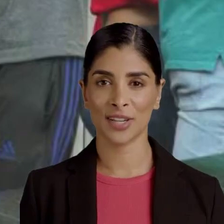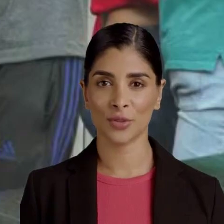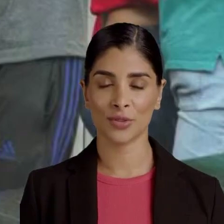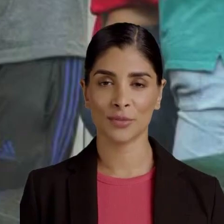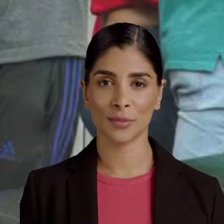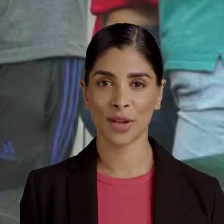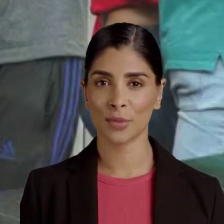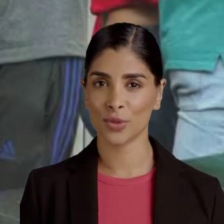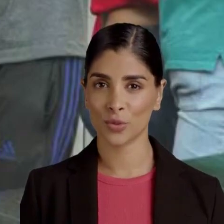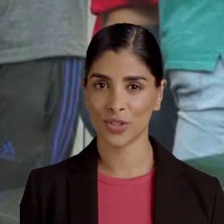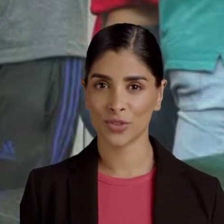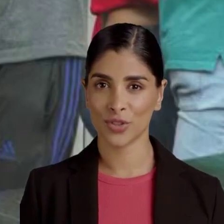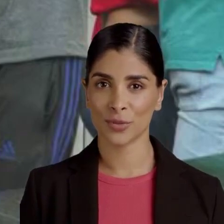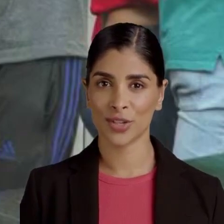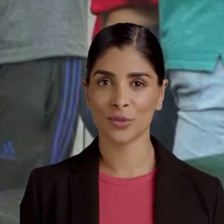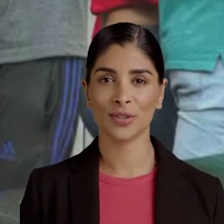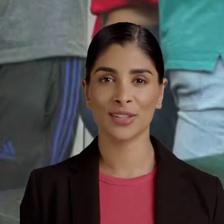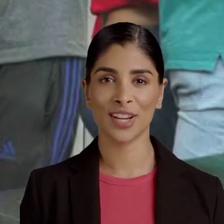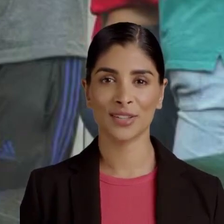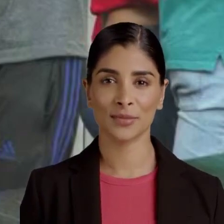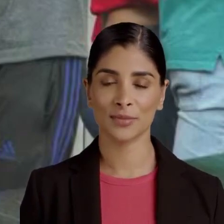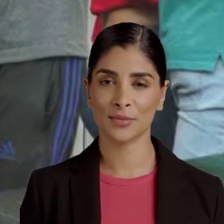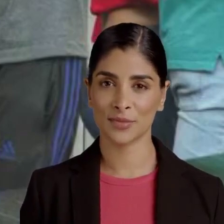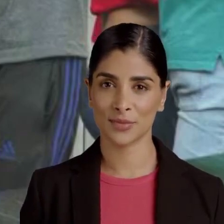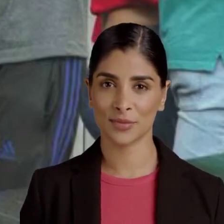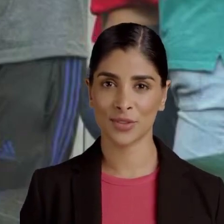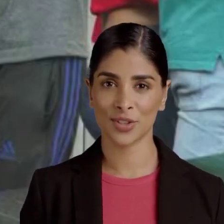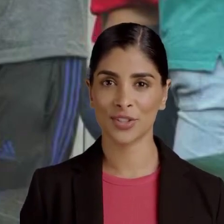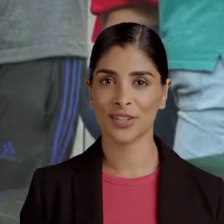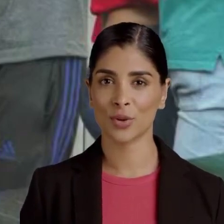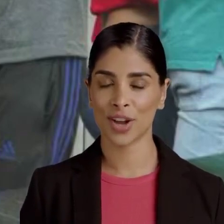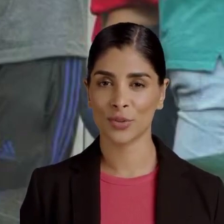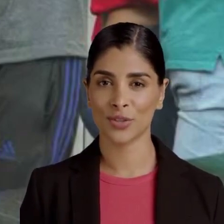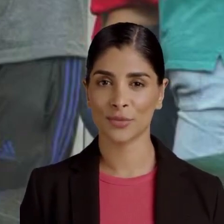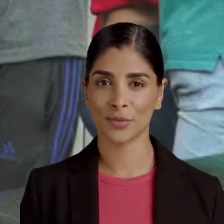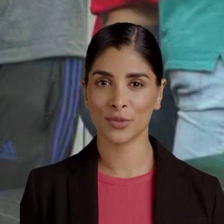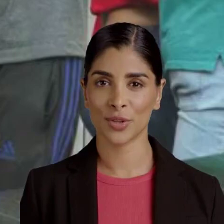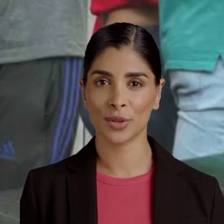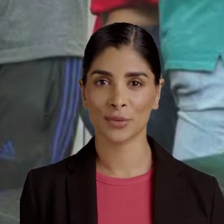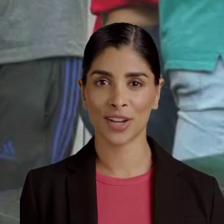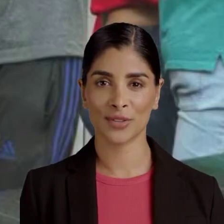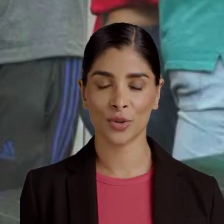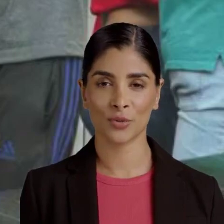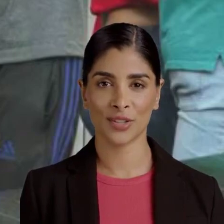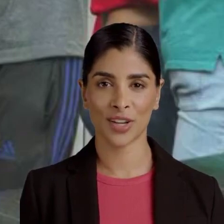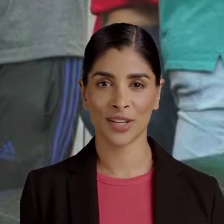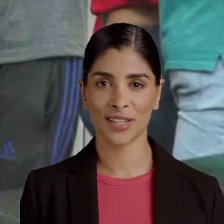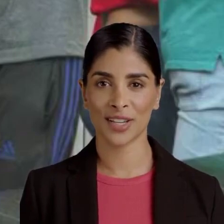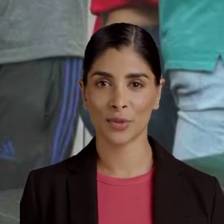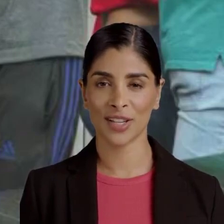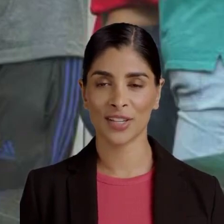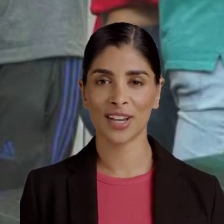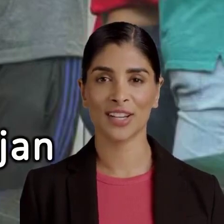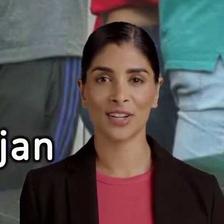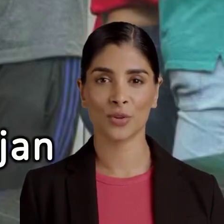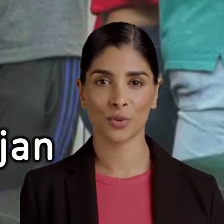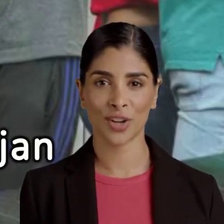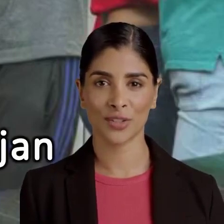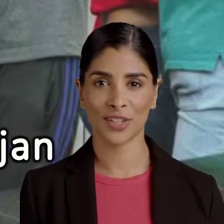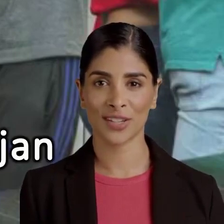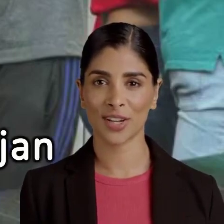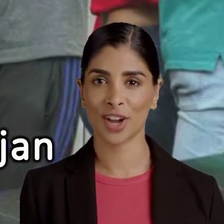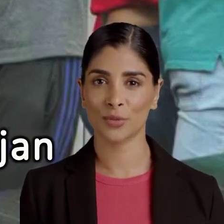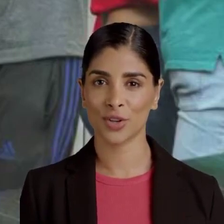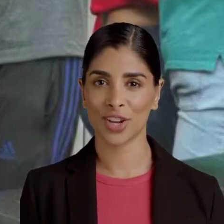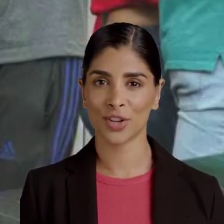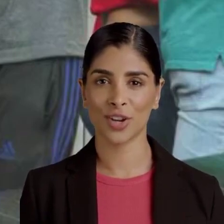árboles nativos para presupuesto 2026 todos nos ahogamos mucha Palmera ofrece Aquiles alvarz en x a